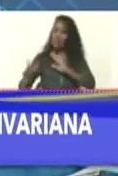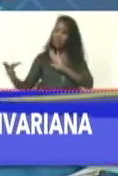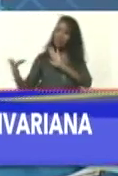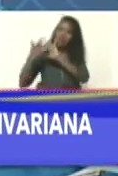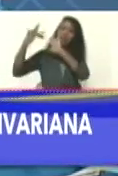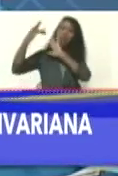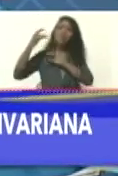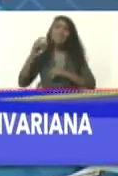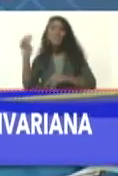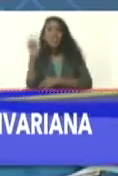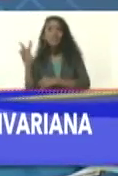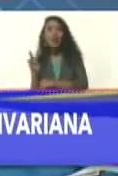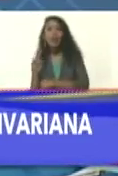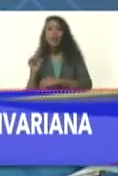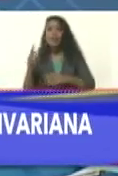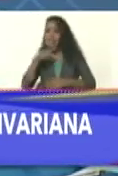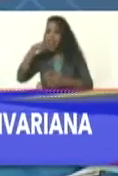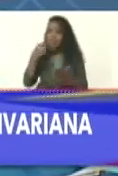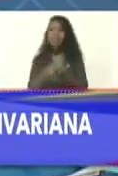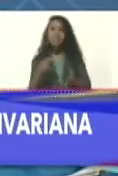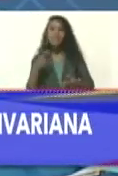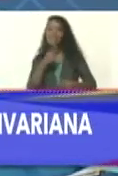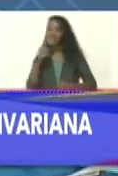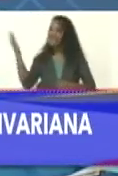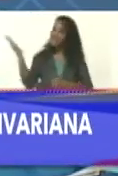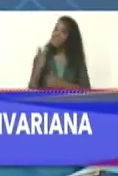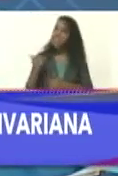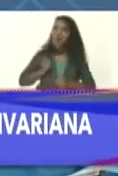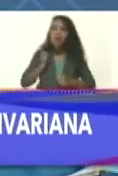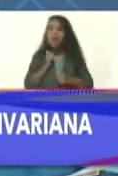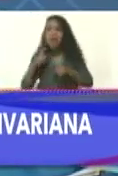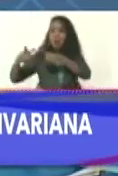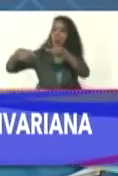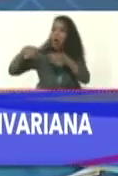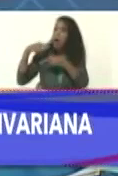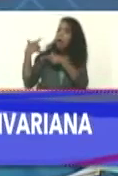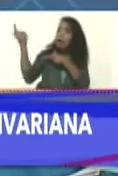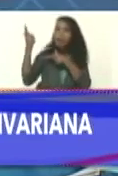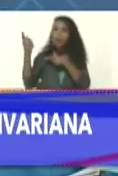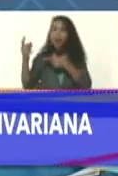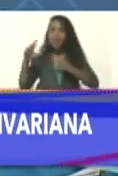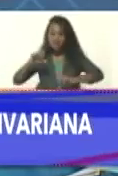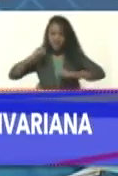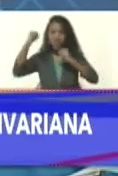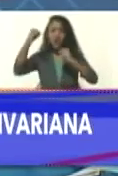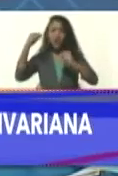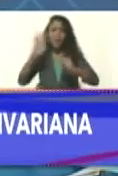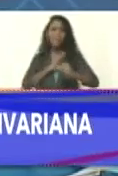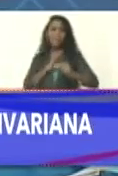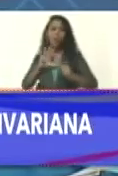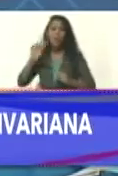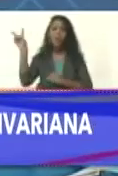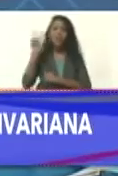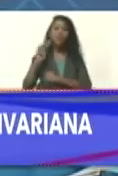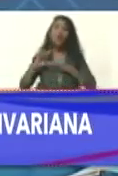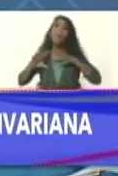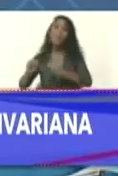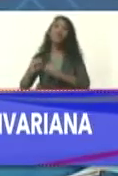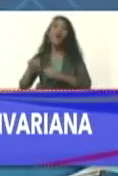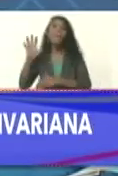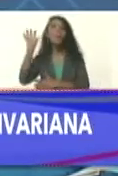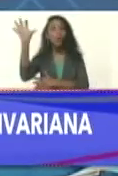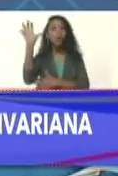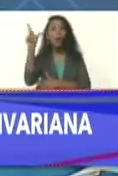Venezuela. Llámese como se llame. Venga de donde venga, la victoria nos pertenece. A los patriotas, a